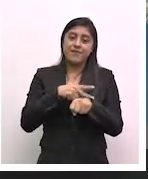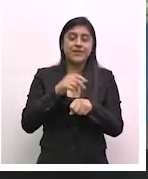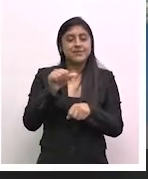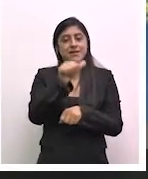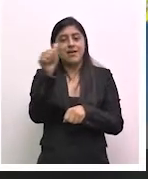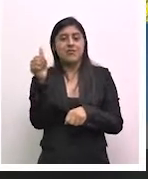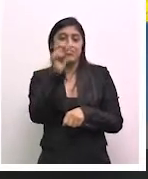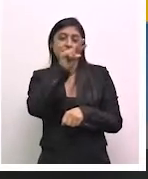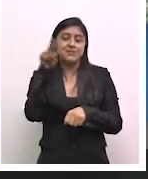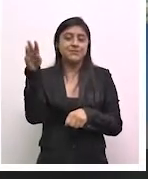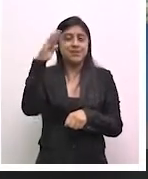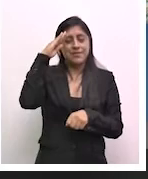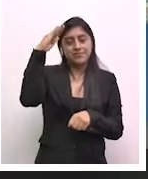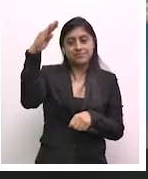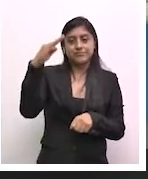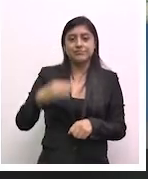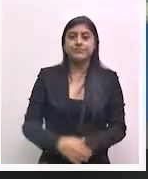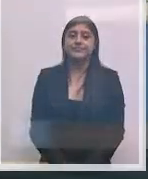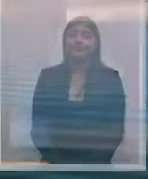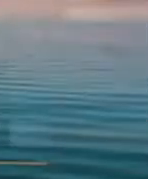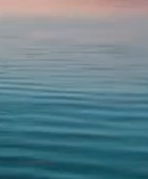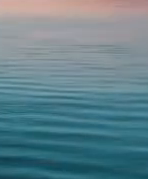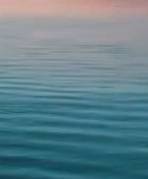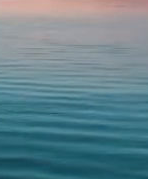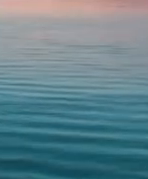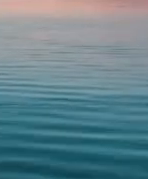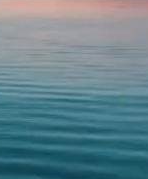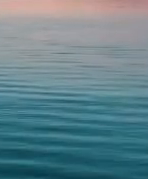noticiero la próxima semana hasta pronto